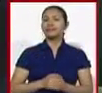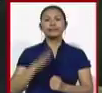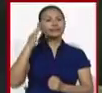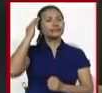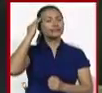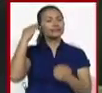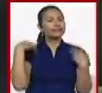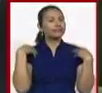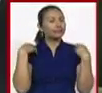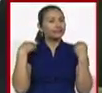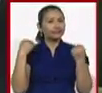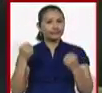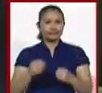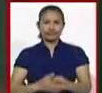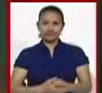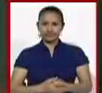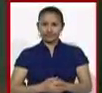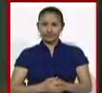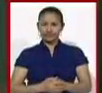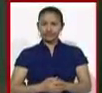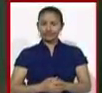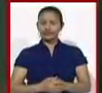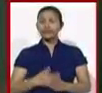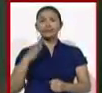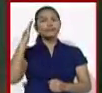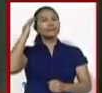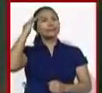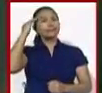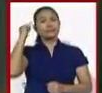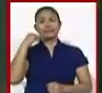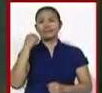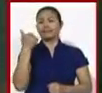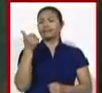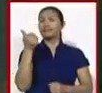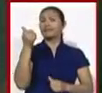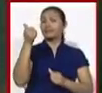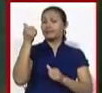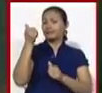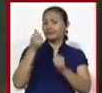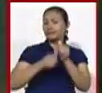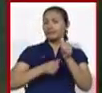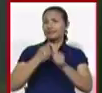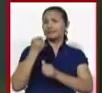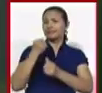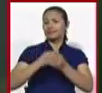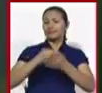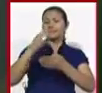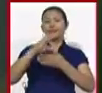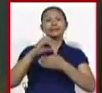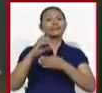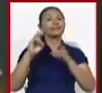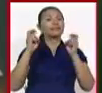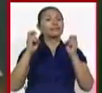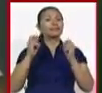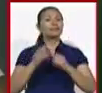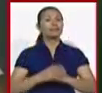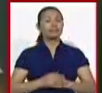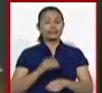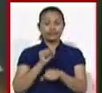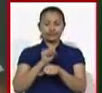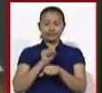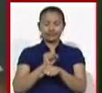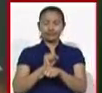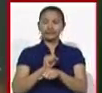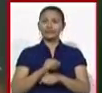estado mental saludable. El Día Mundial de la Salud Mental se celebra el 10 de octubre de cada año y este año el tema es salud mental en el